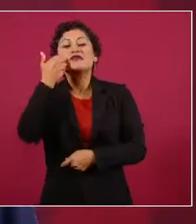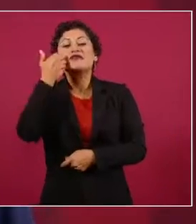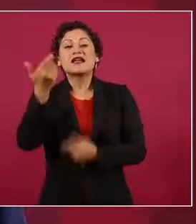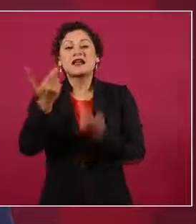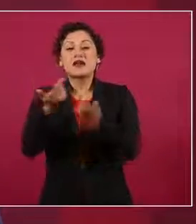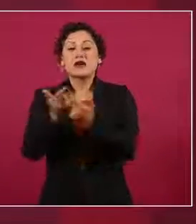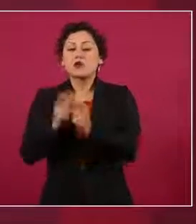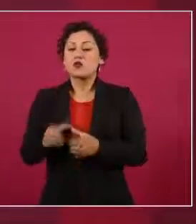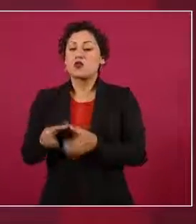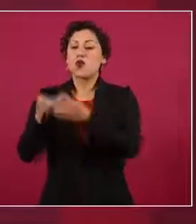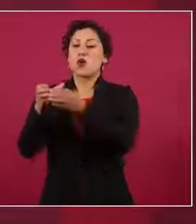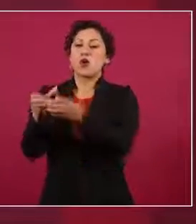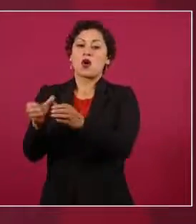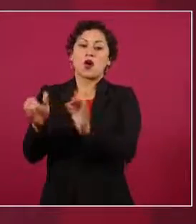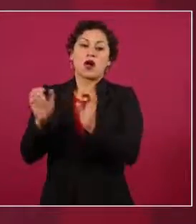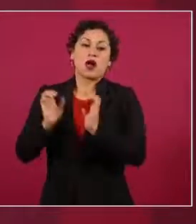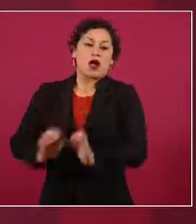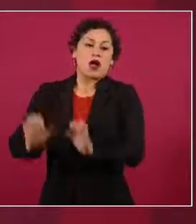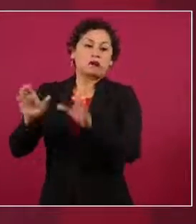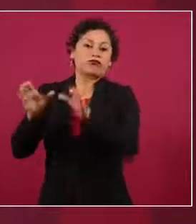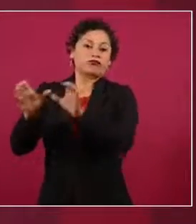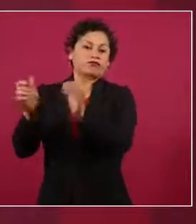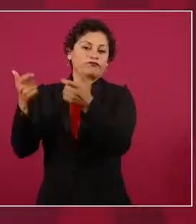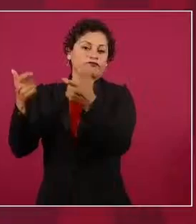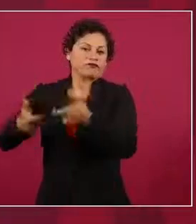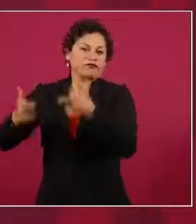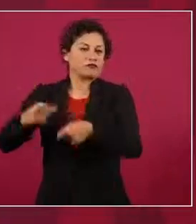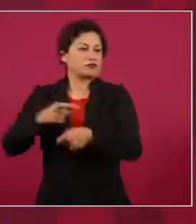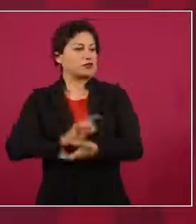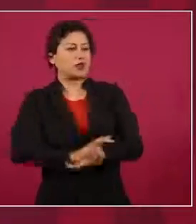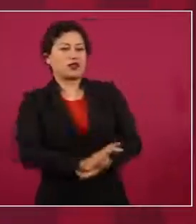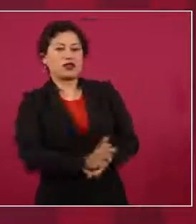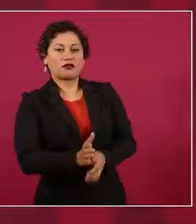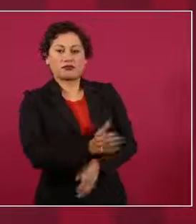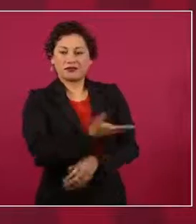Y así como hay,